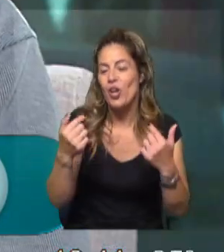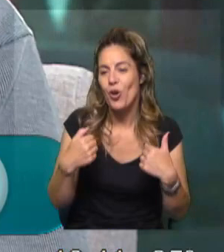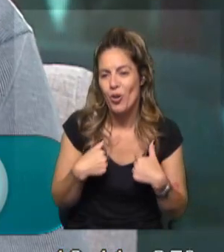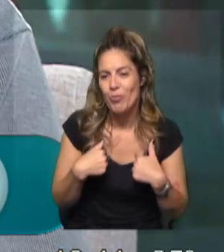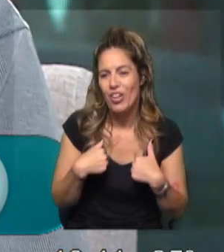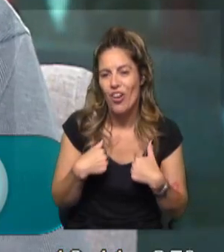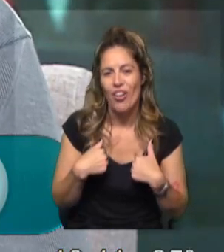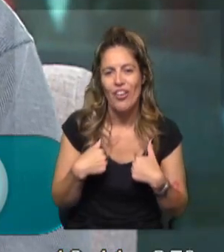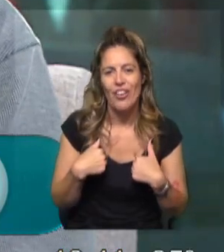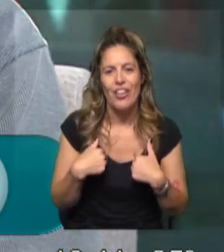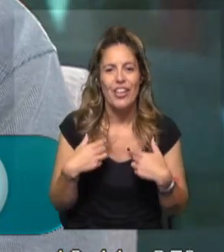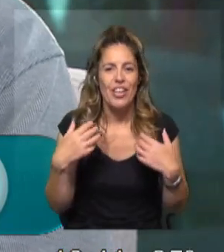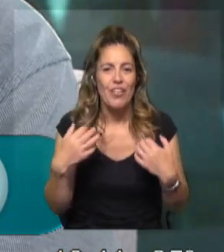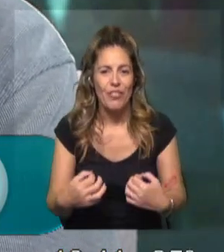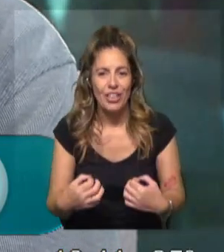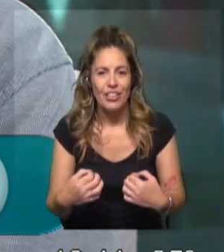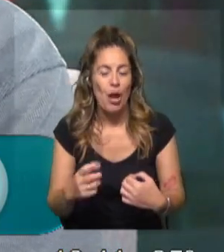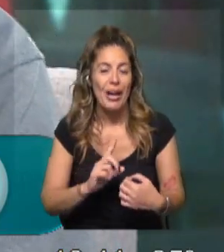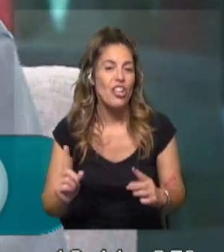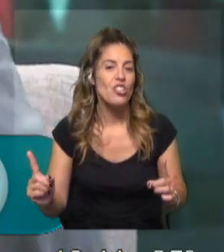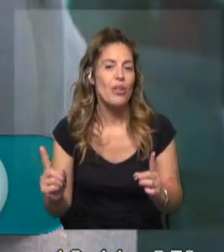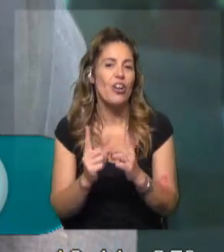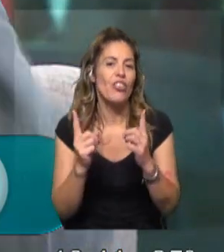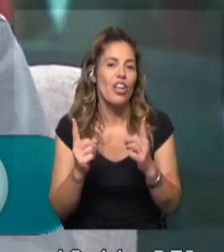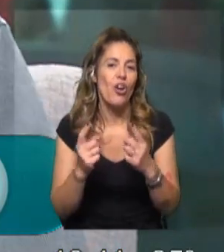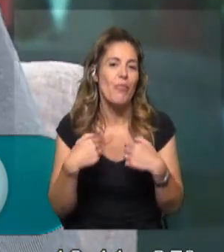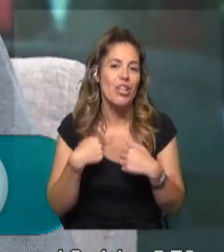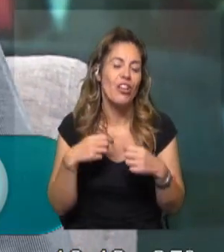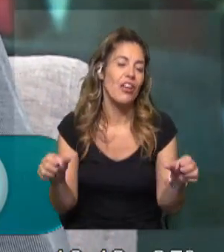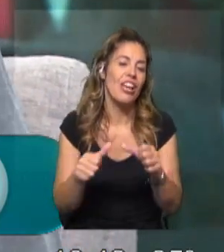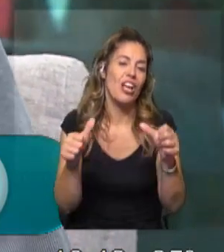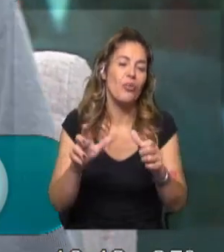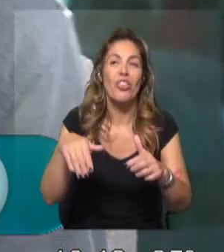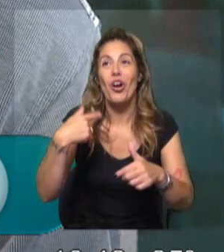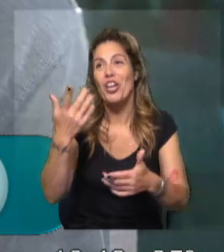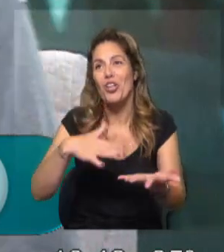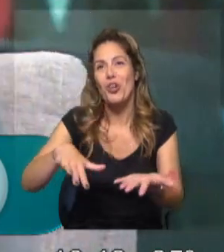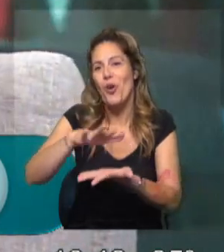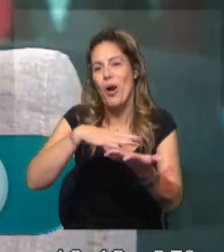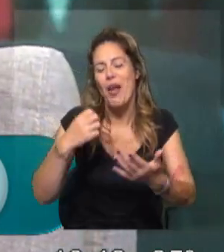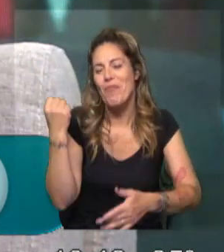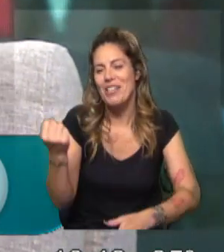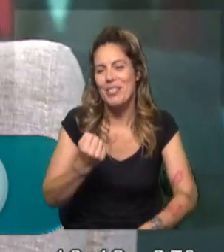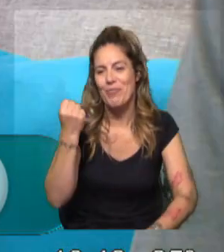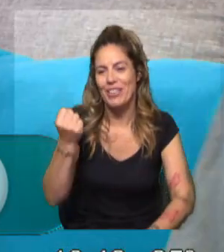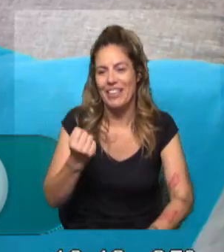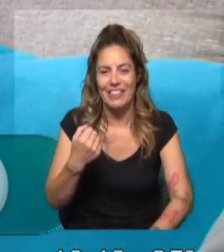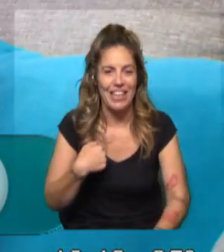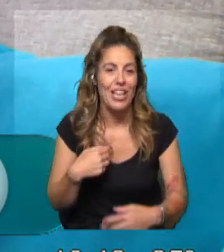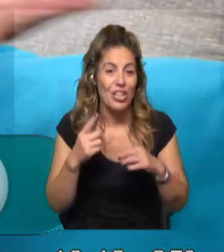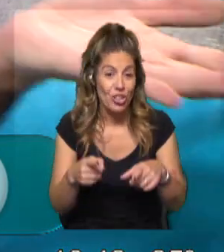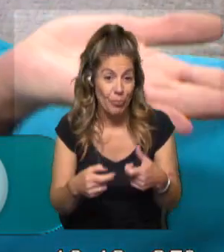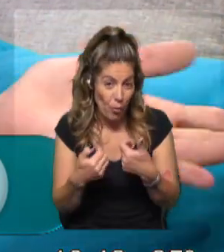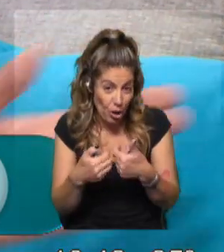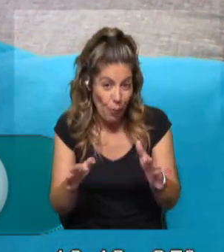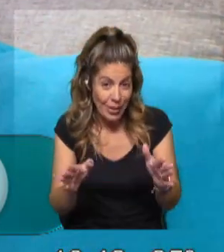honesto. Capaz que no se hubieran encontrado conmigo y en este momento estarían actuando en Broadway. Estarían... ¡No! Bueno, yo también te diría que mis comienzos